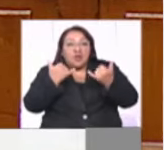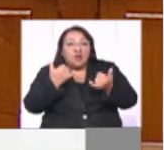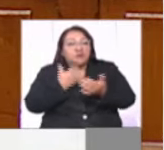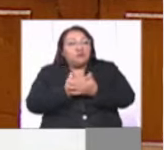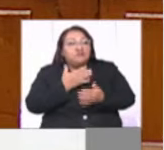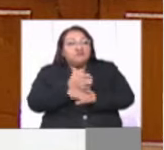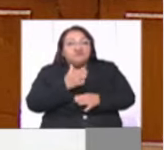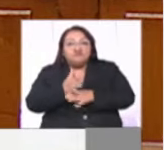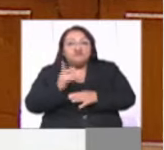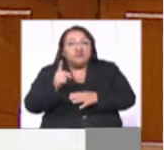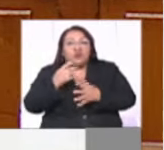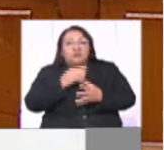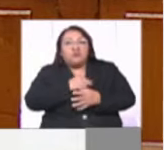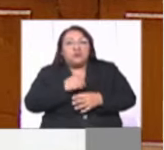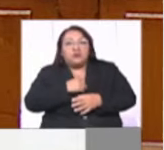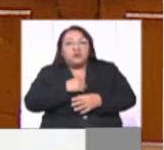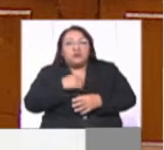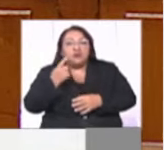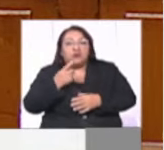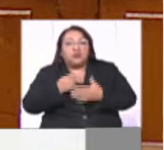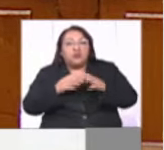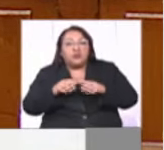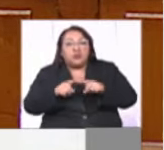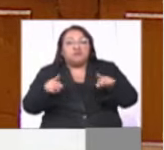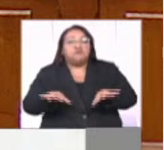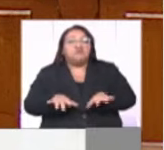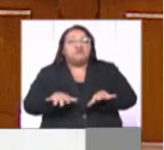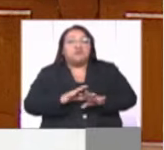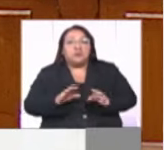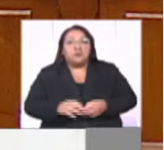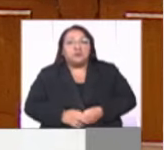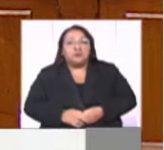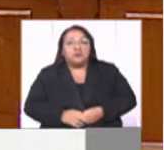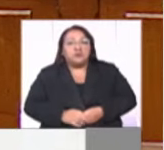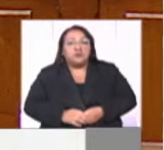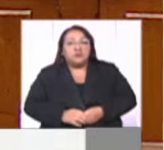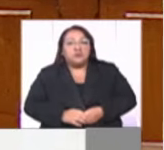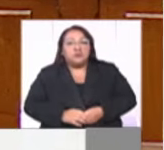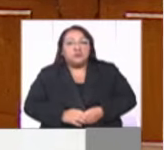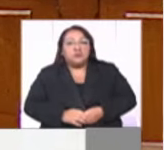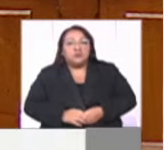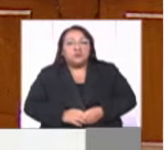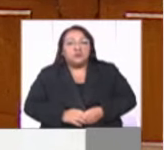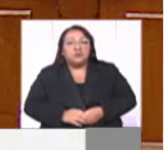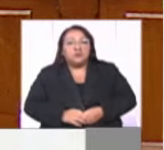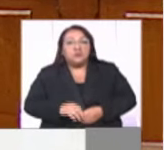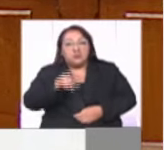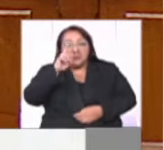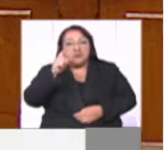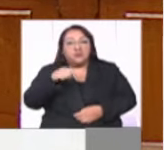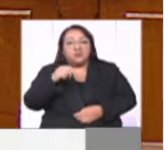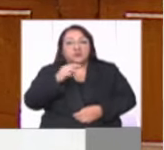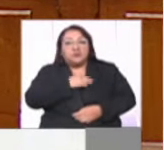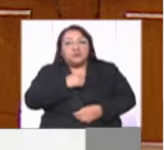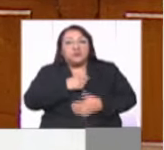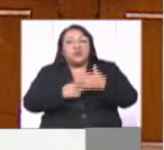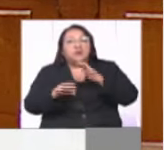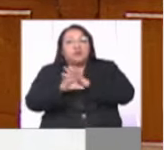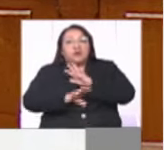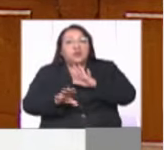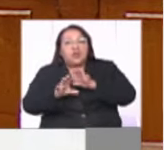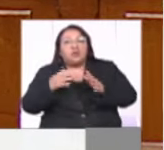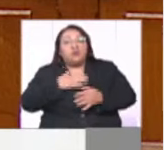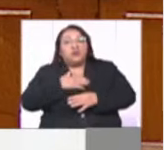no queremos una ministra que sea de escritorio. El país requiere una ministra que proteja a